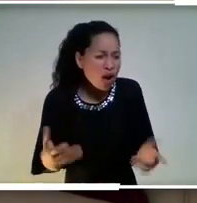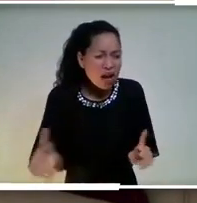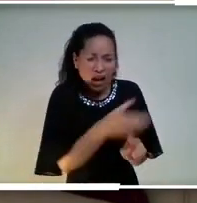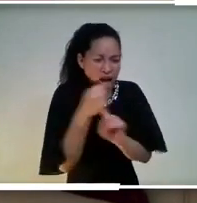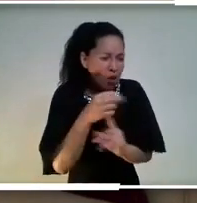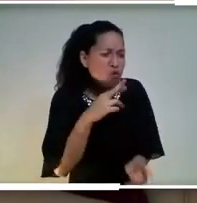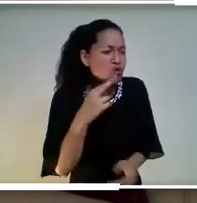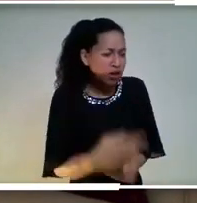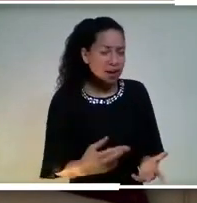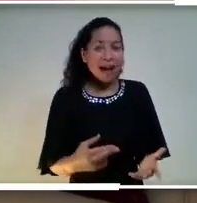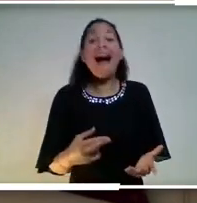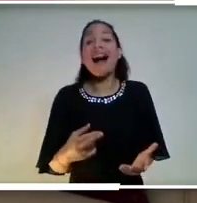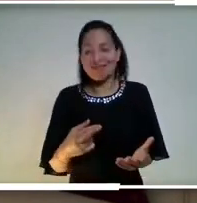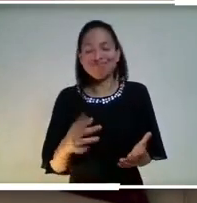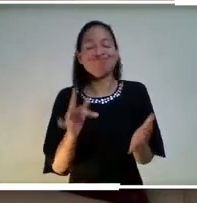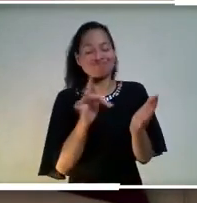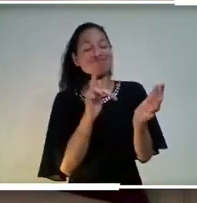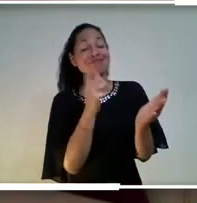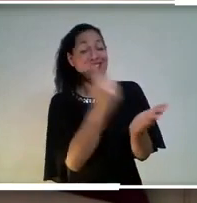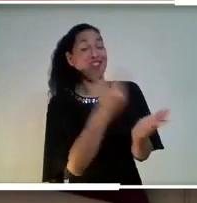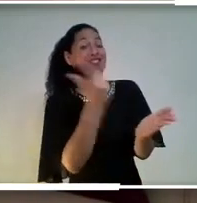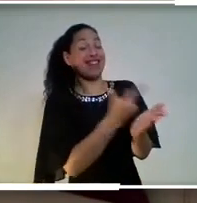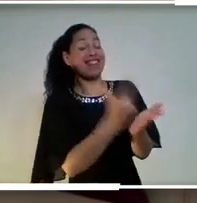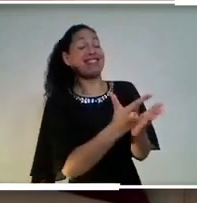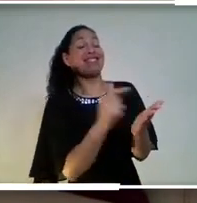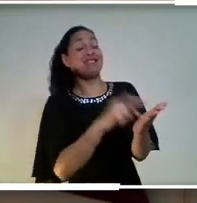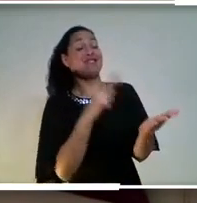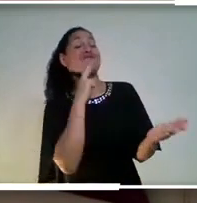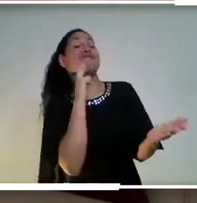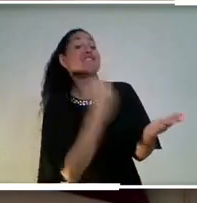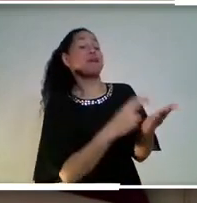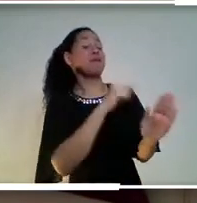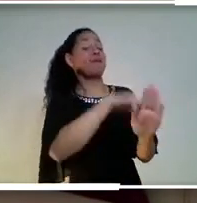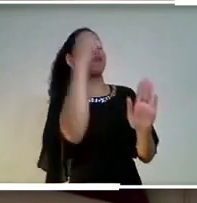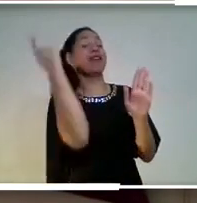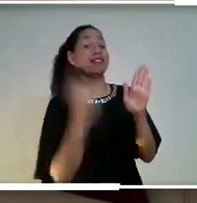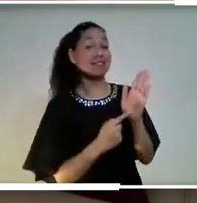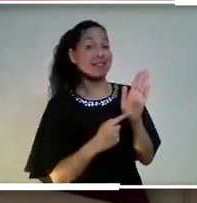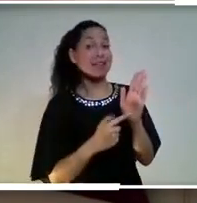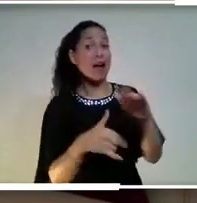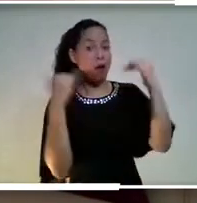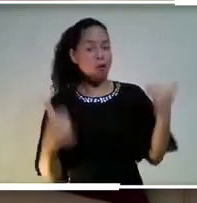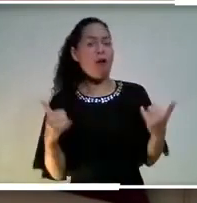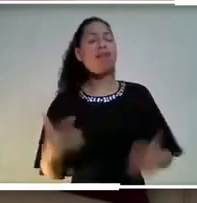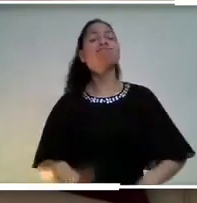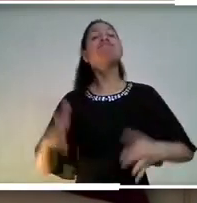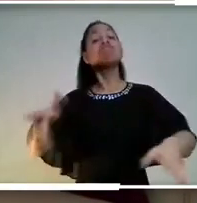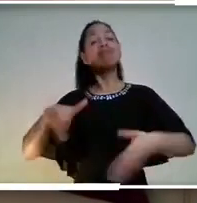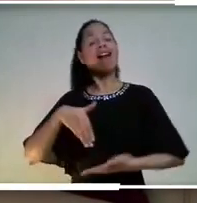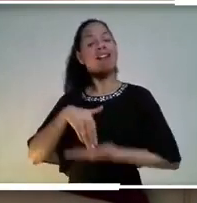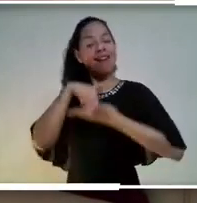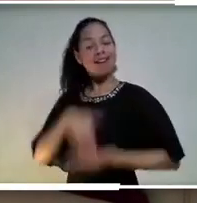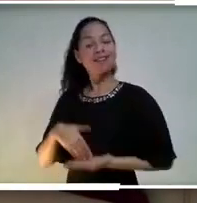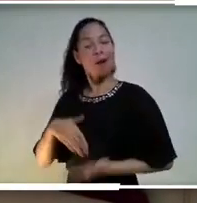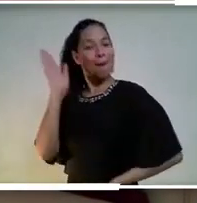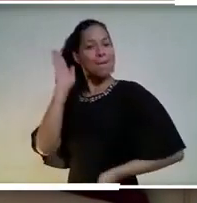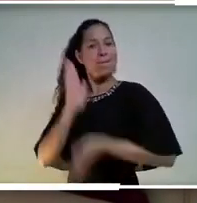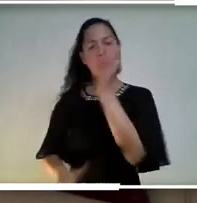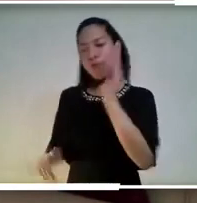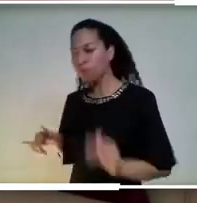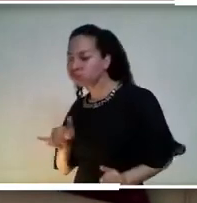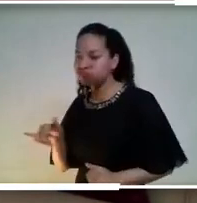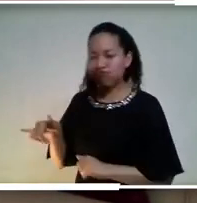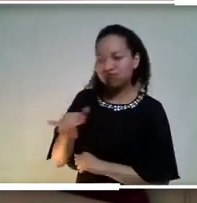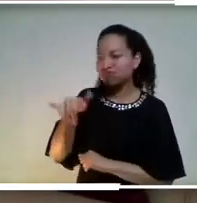y hoy usaremos la biblia extensamente así que alista te y ajuste el cinturón porque viajaremos rápido a través de sus